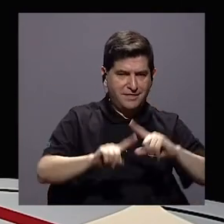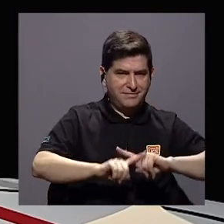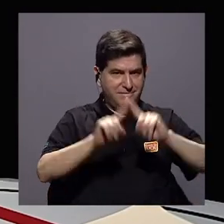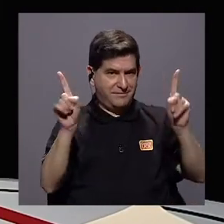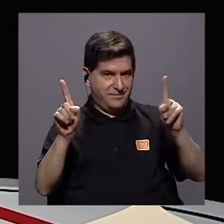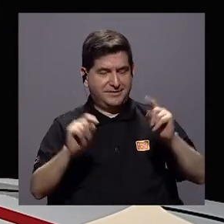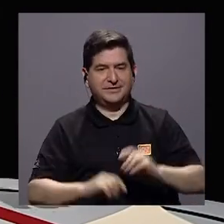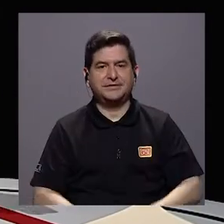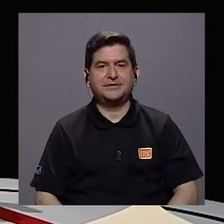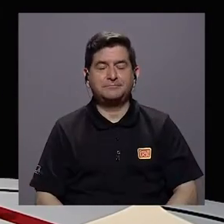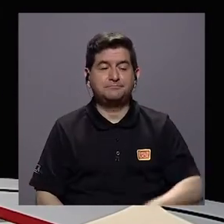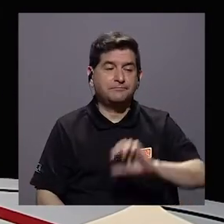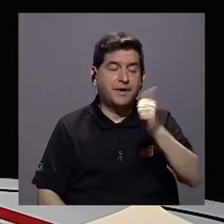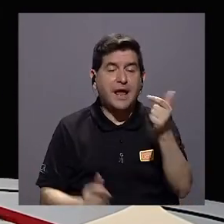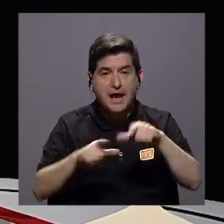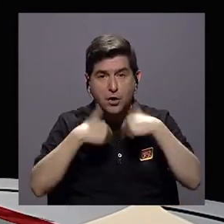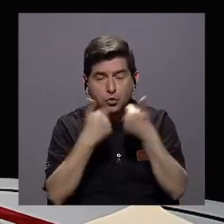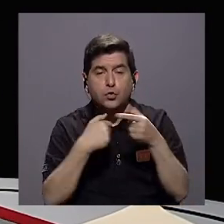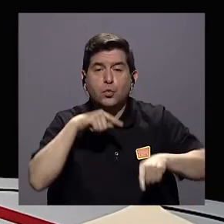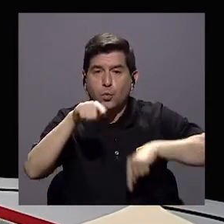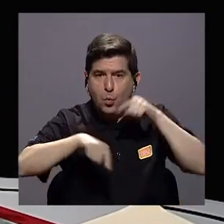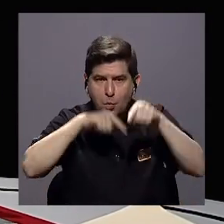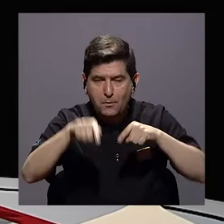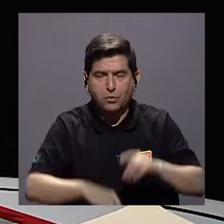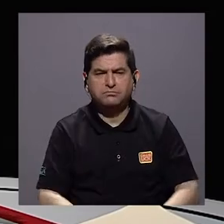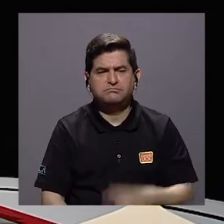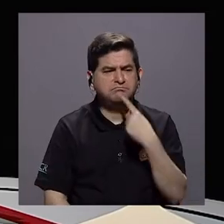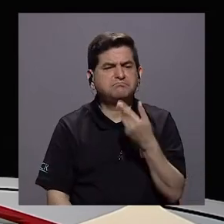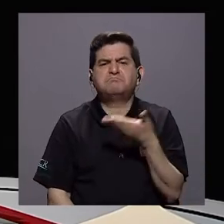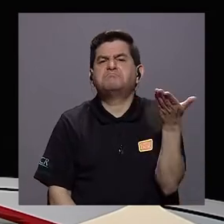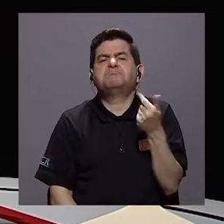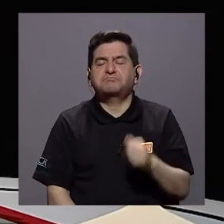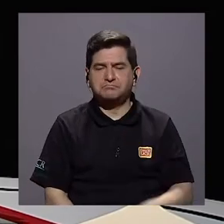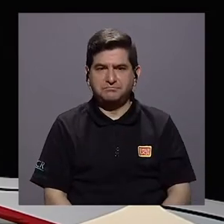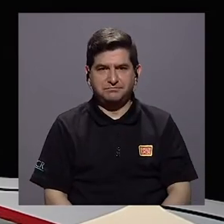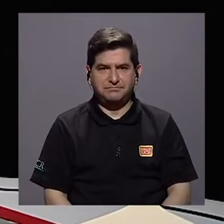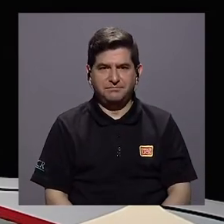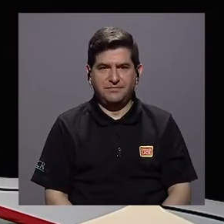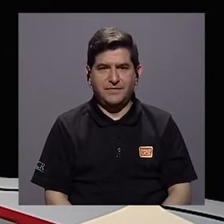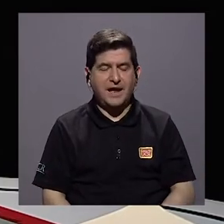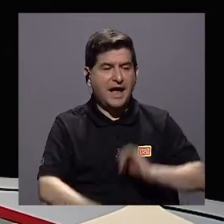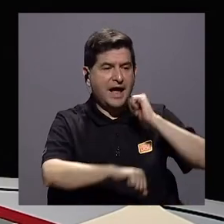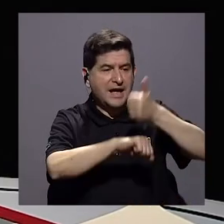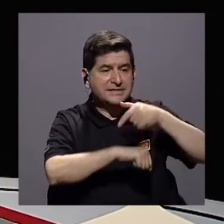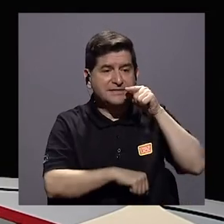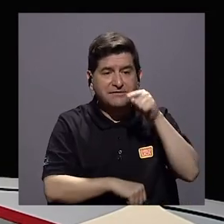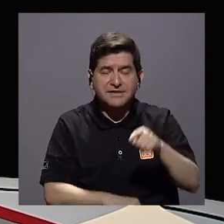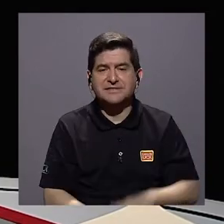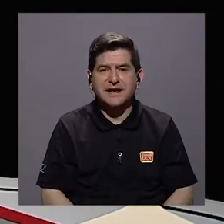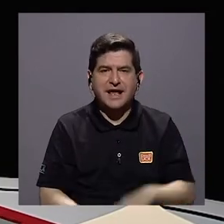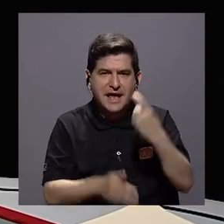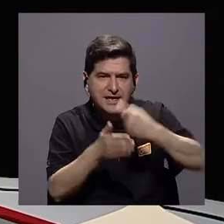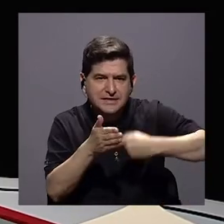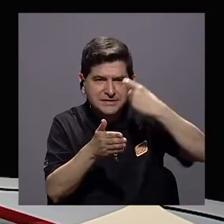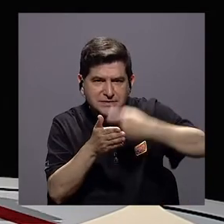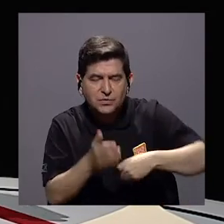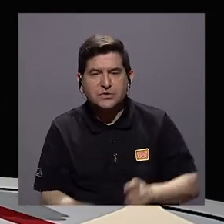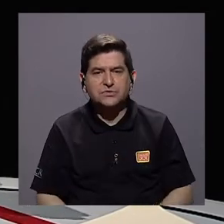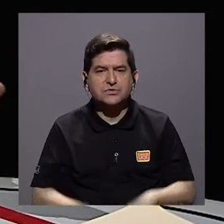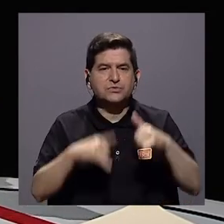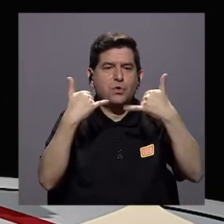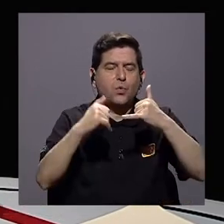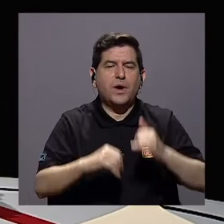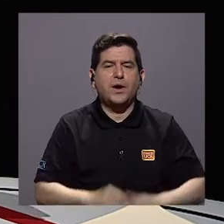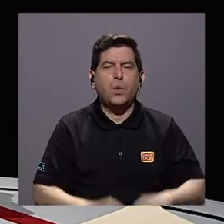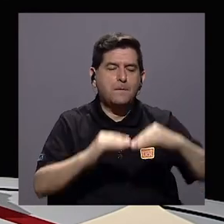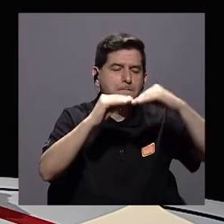mirada del otro lado, el otro sector que hace la crítica, lo que dice es que la fijación de ese arancel, que usted me decía que es ese